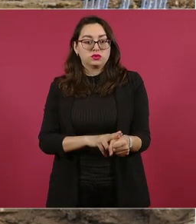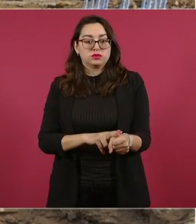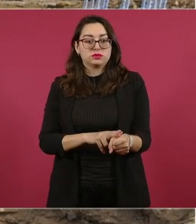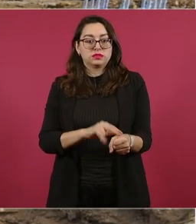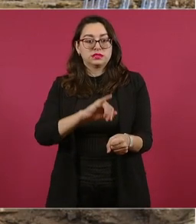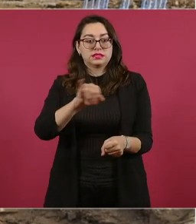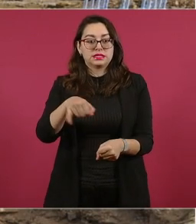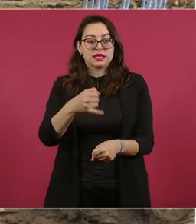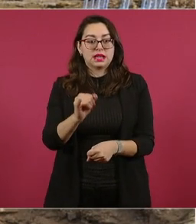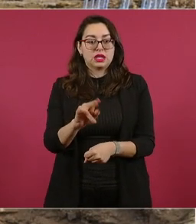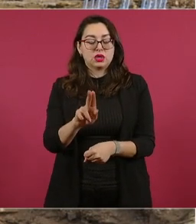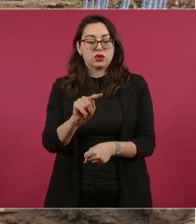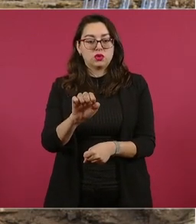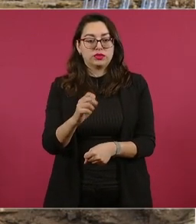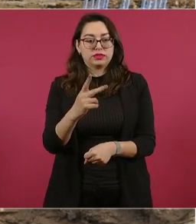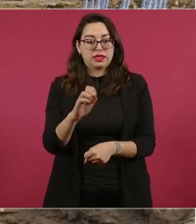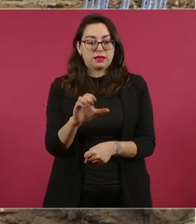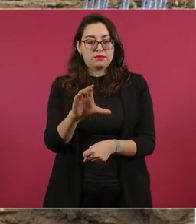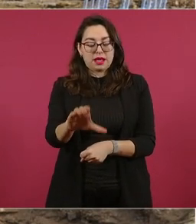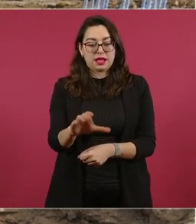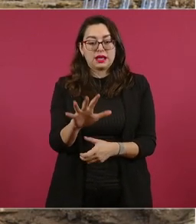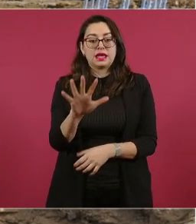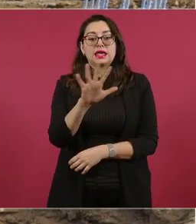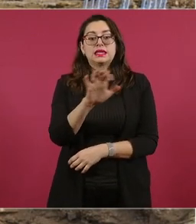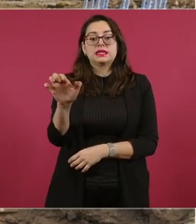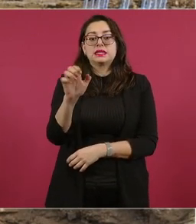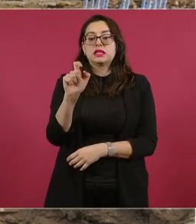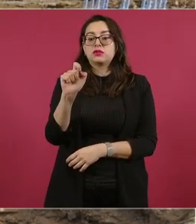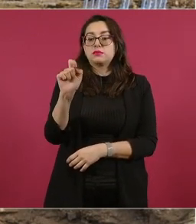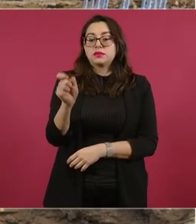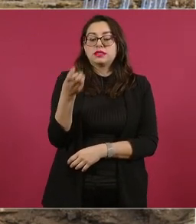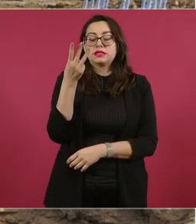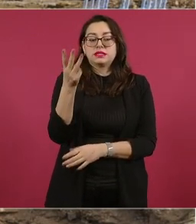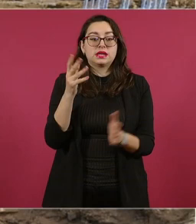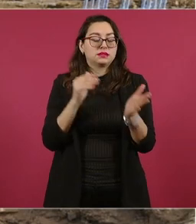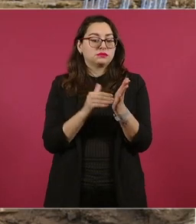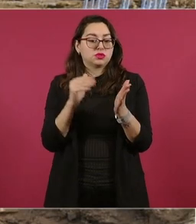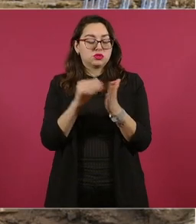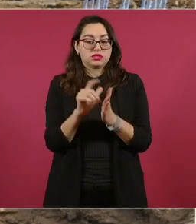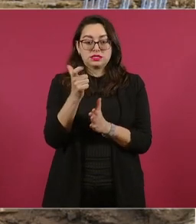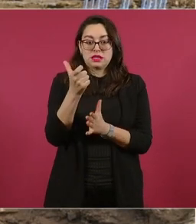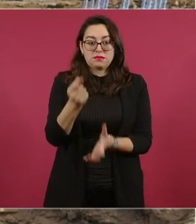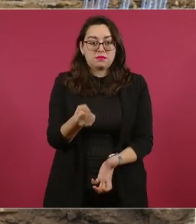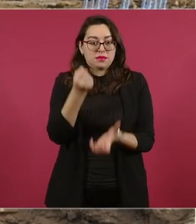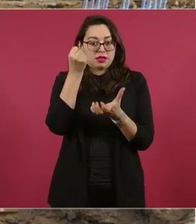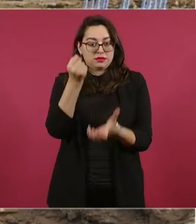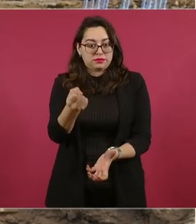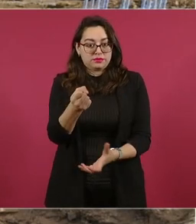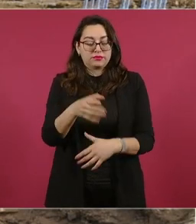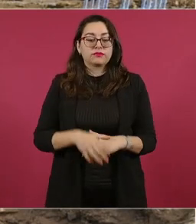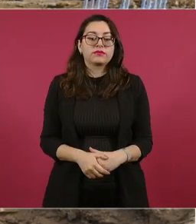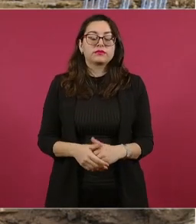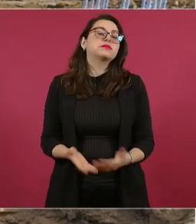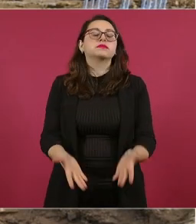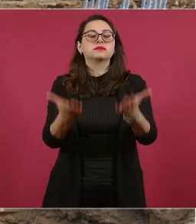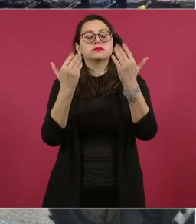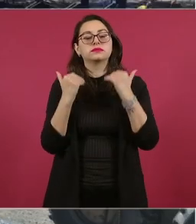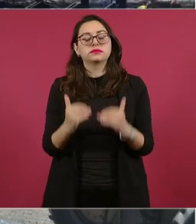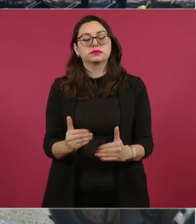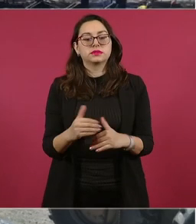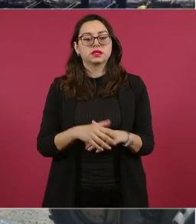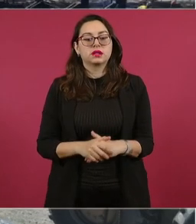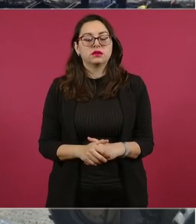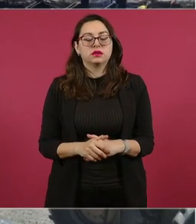Jutepec, de 30 camas, una inversión de 523 millones de pesos. La siguiente, ya se